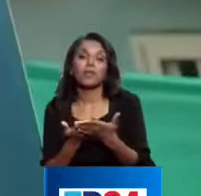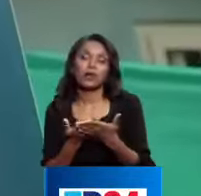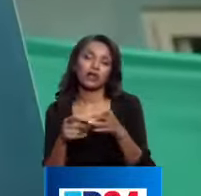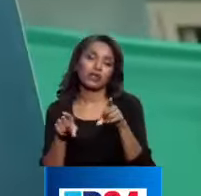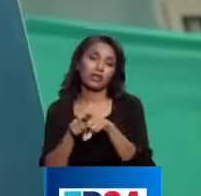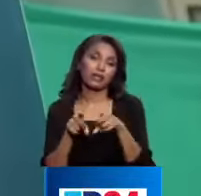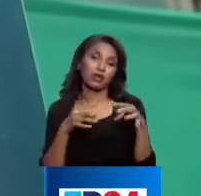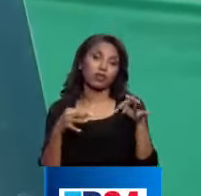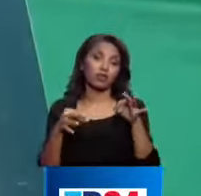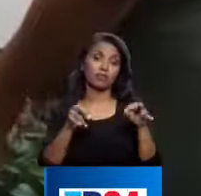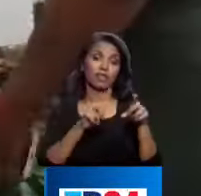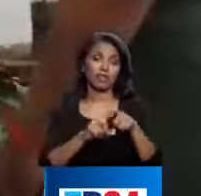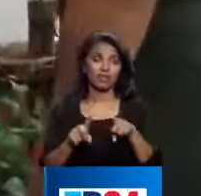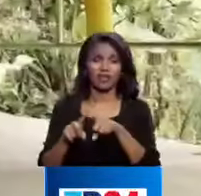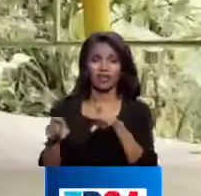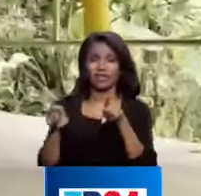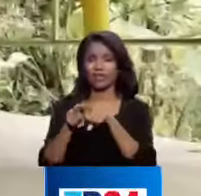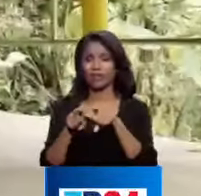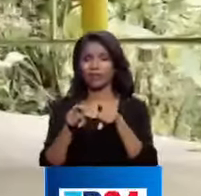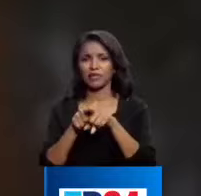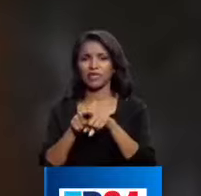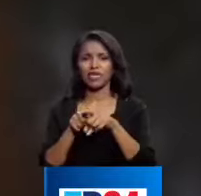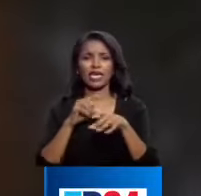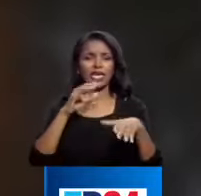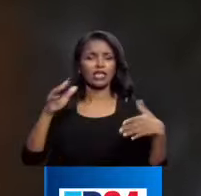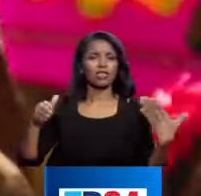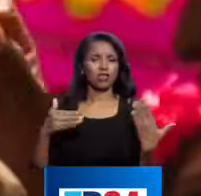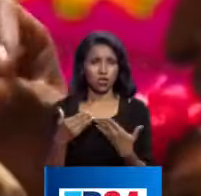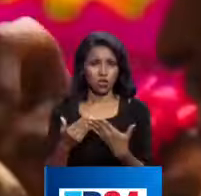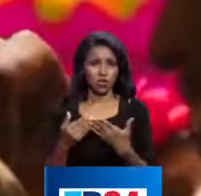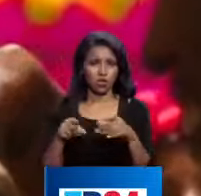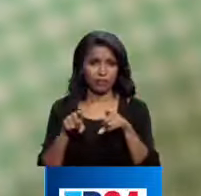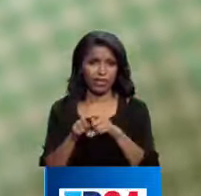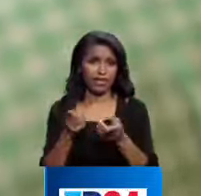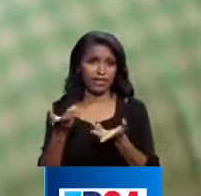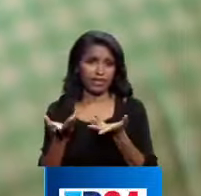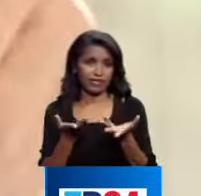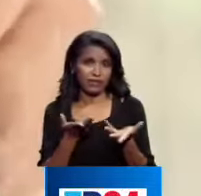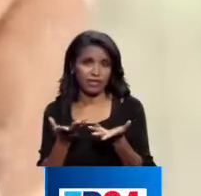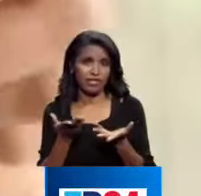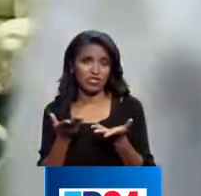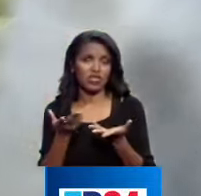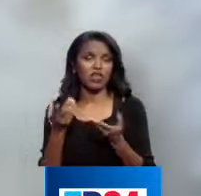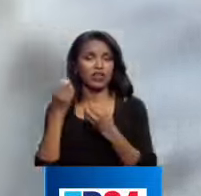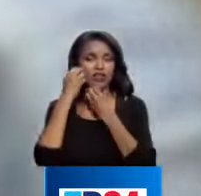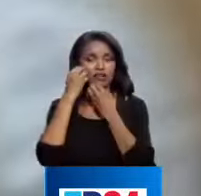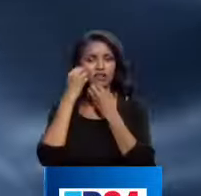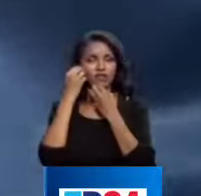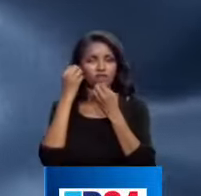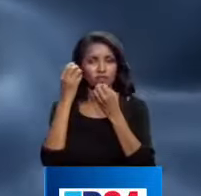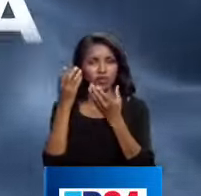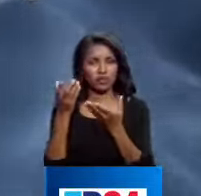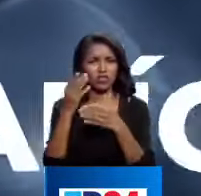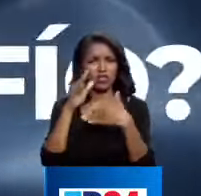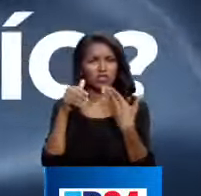innovadores, mejoras en la inteligencia de mercado, calidad de servicio y formación profesional. ¿Estamos los